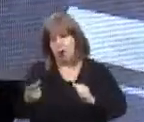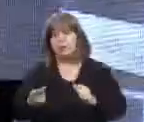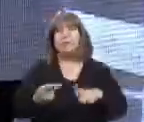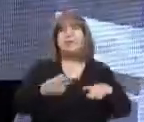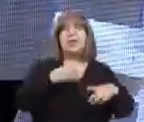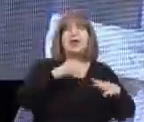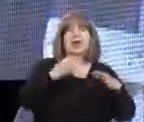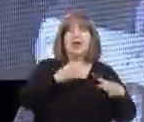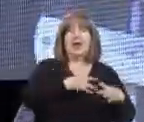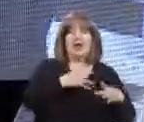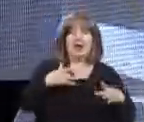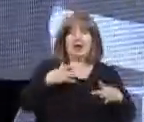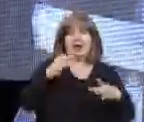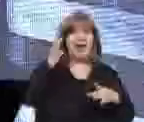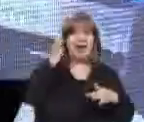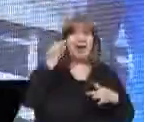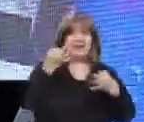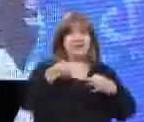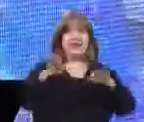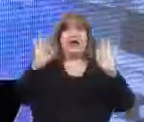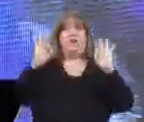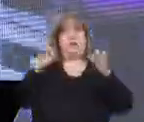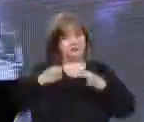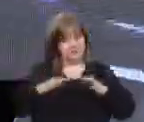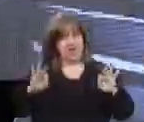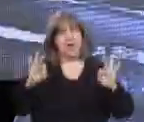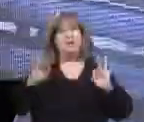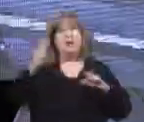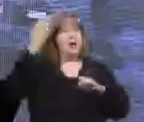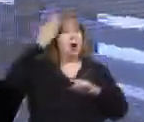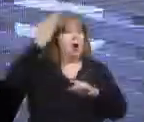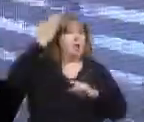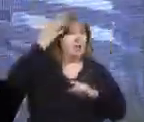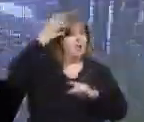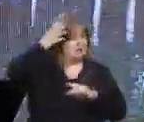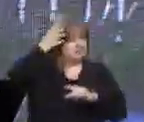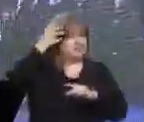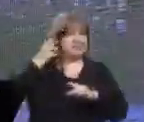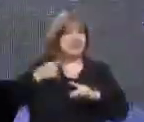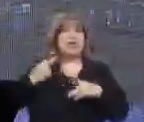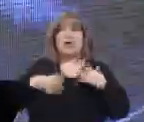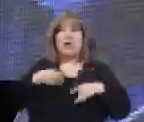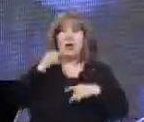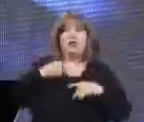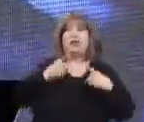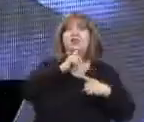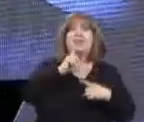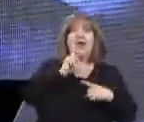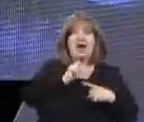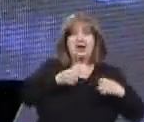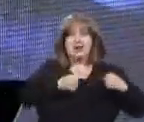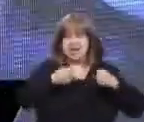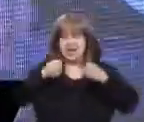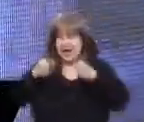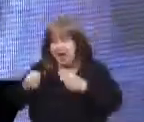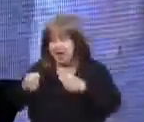información que nos llegaba hasta hace minutos estaría fuera de peligro totalmente vamos a escuchar la tía de la nena que es la que llega en el momento con su auto ve la situación y